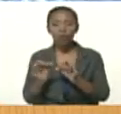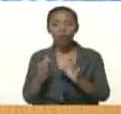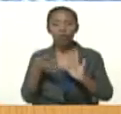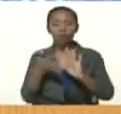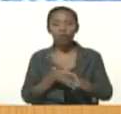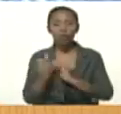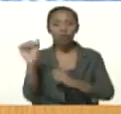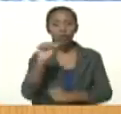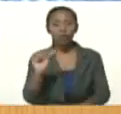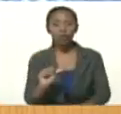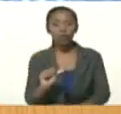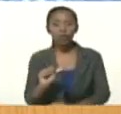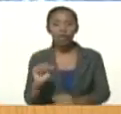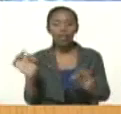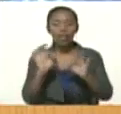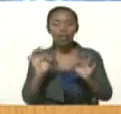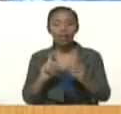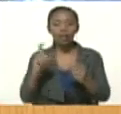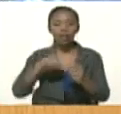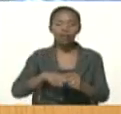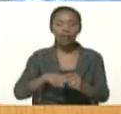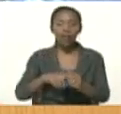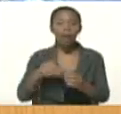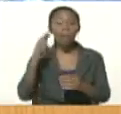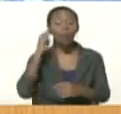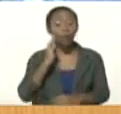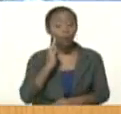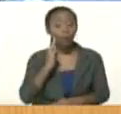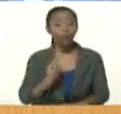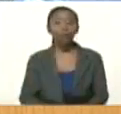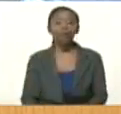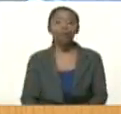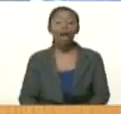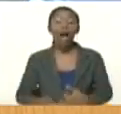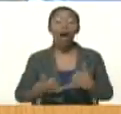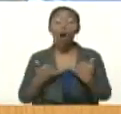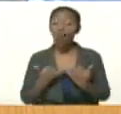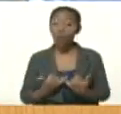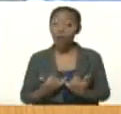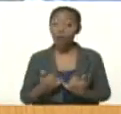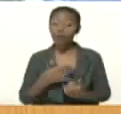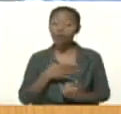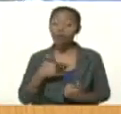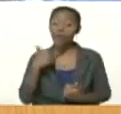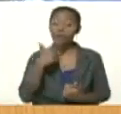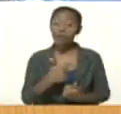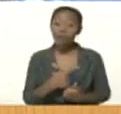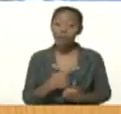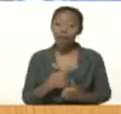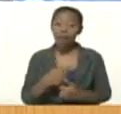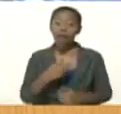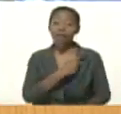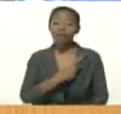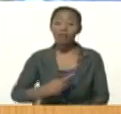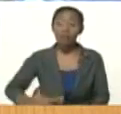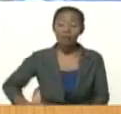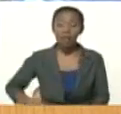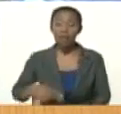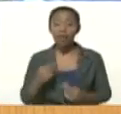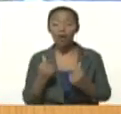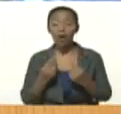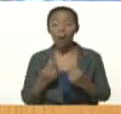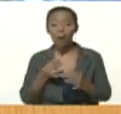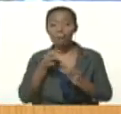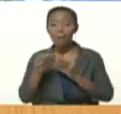soberanos sin perjuicio de su registro en bolívares. Ahora quiere decir, yo quisiera que el vicepresidente de Economía